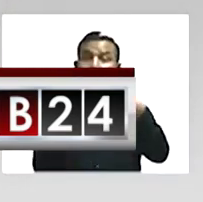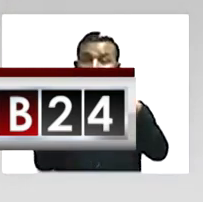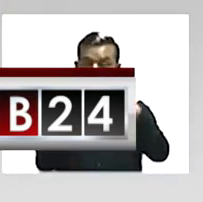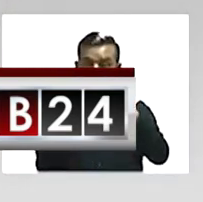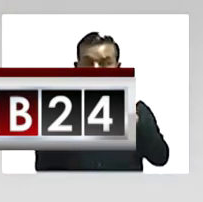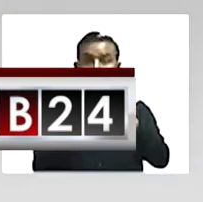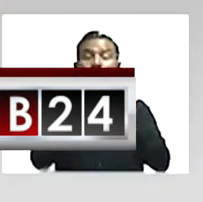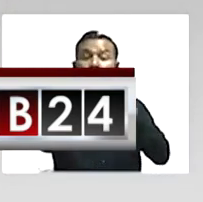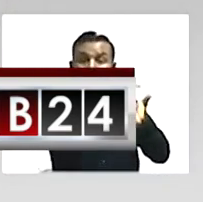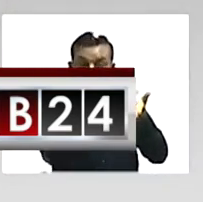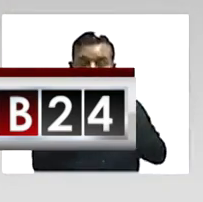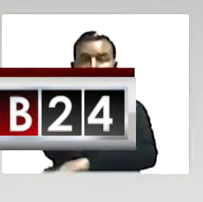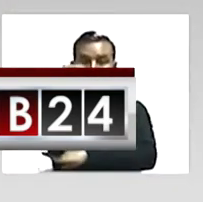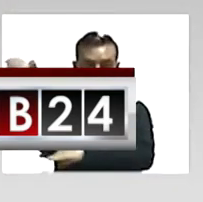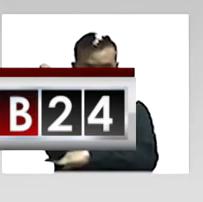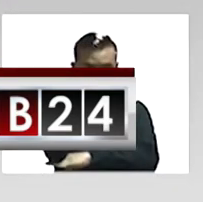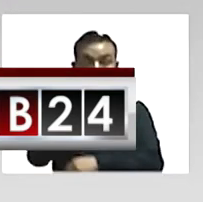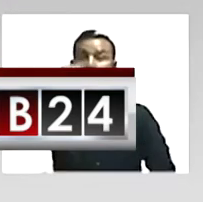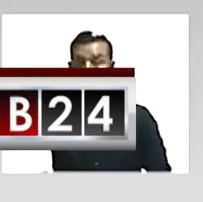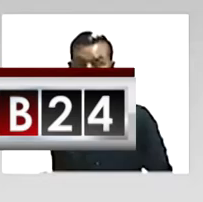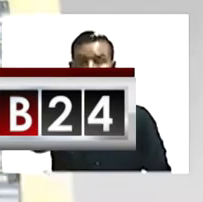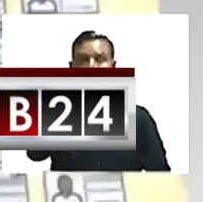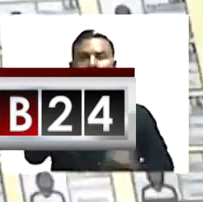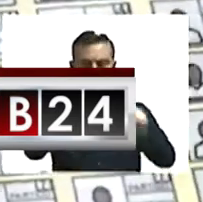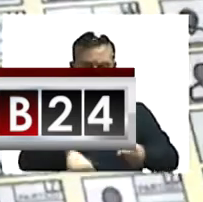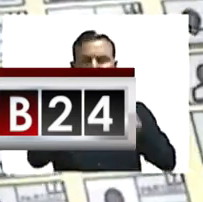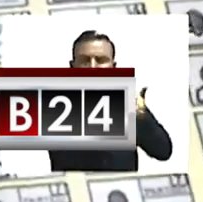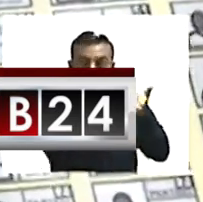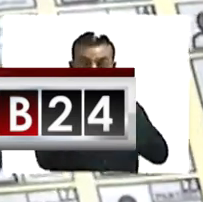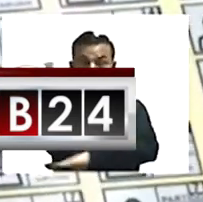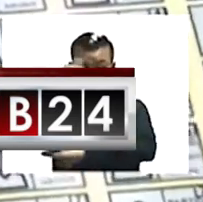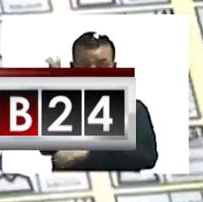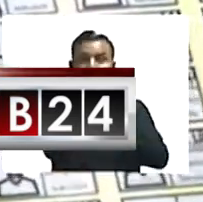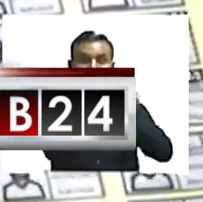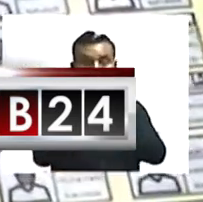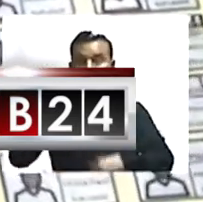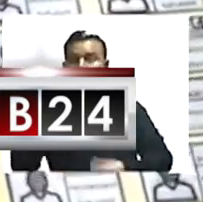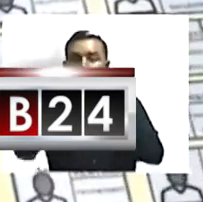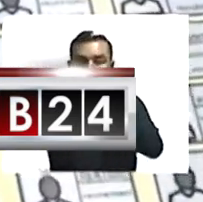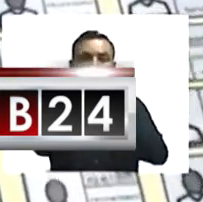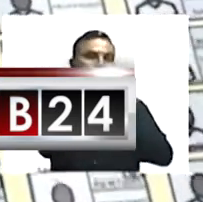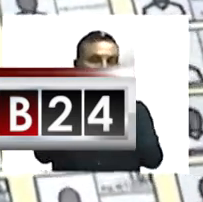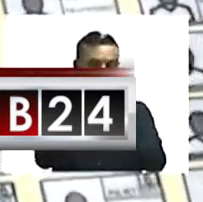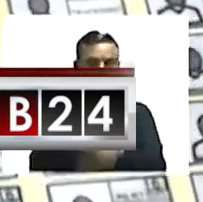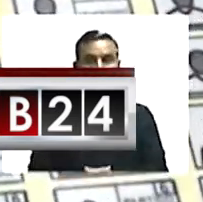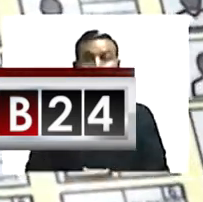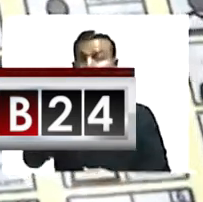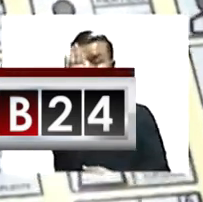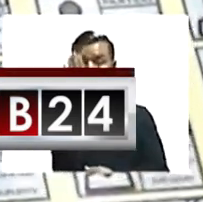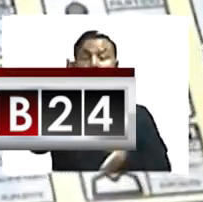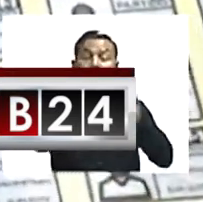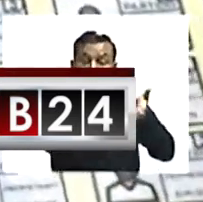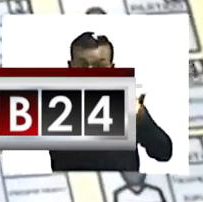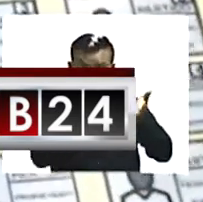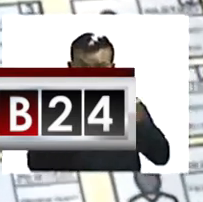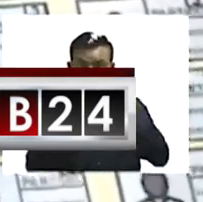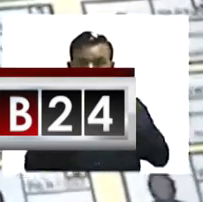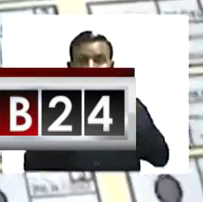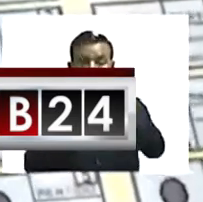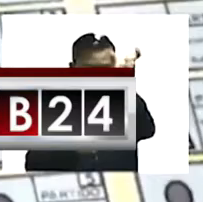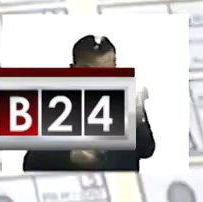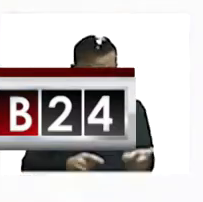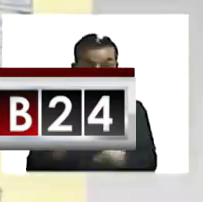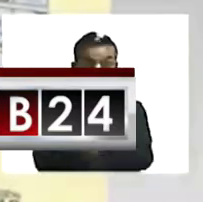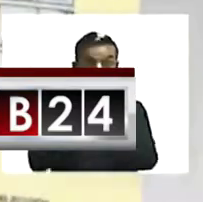difusión de las formas válidas para votar, que pueden ser de varias maneras. La primera de ellas es por bandera del partido